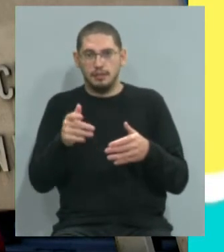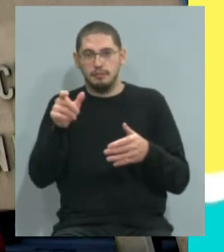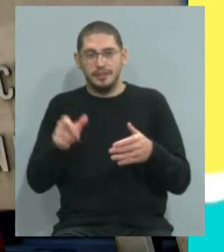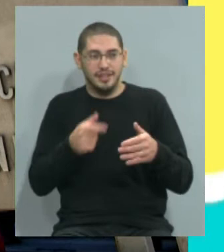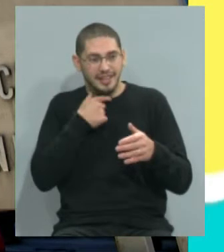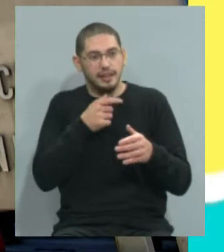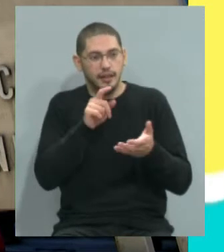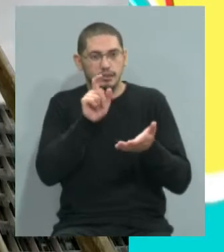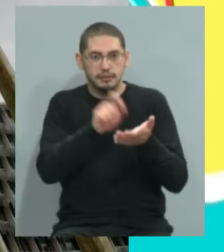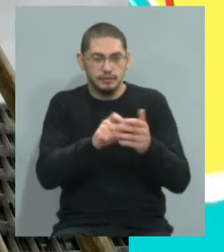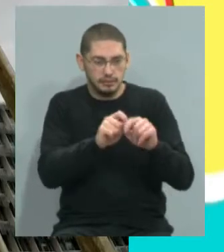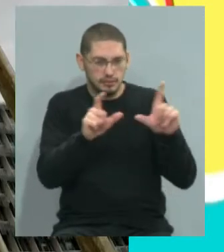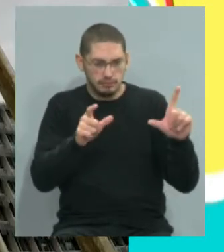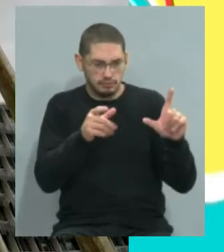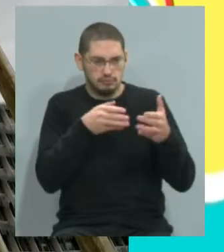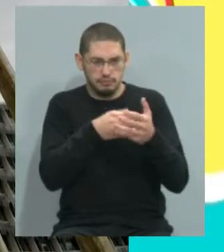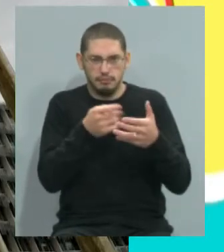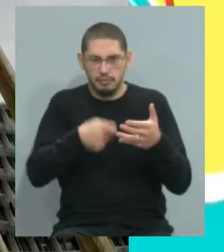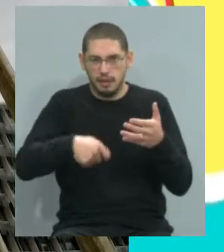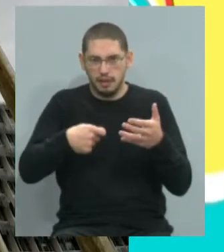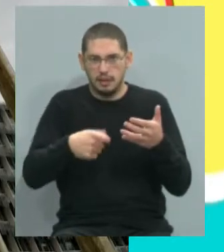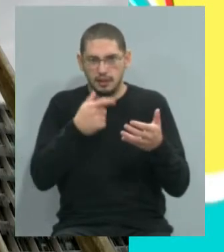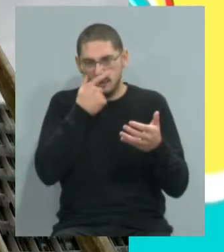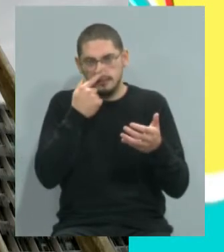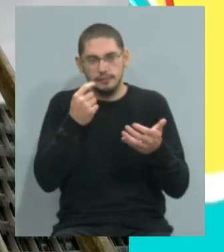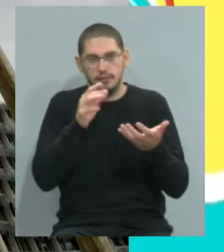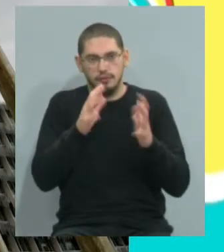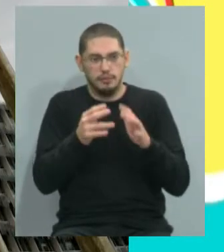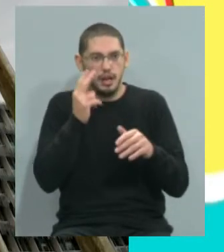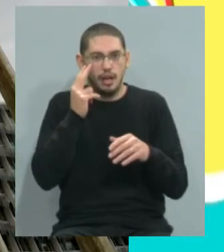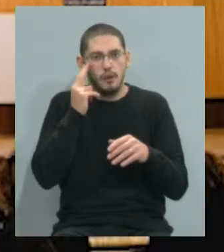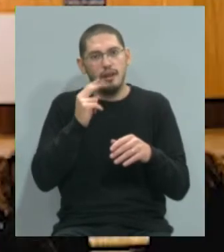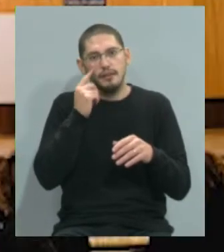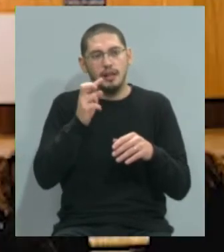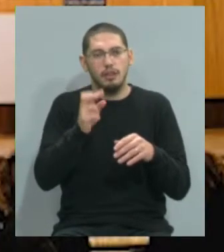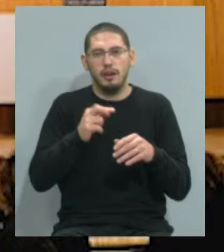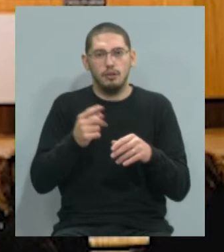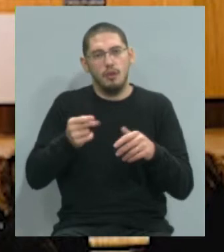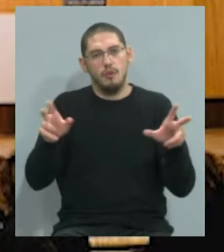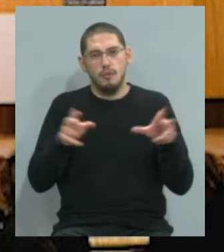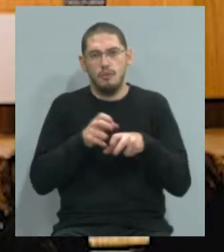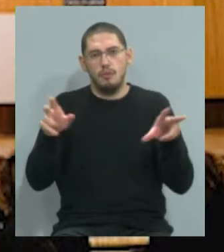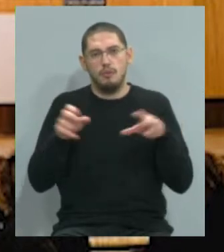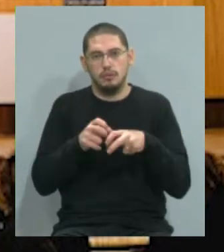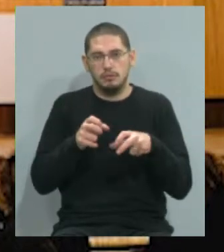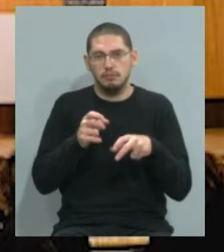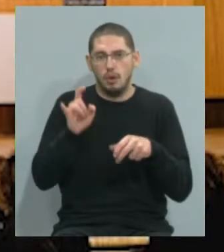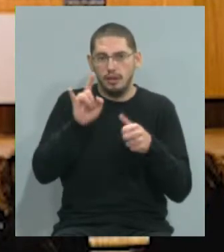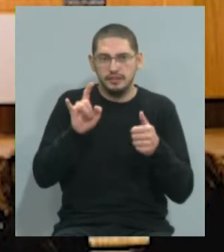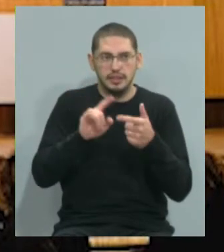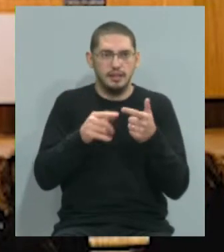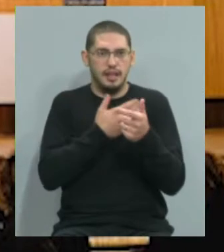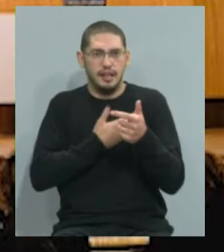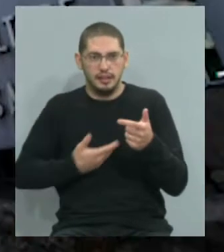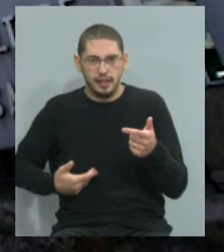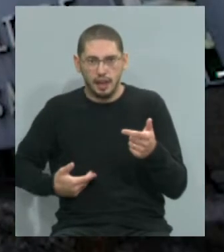artículo. ¿Qué ocurre? No se trata solo de ir sacándole $9.000 a uno al otro, sino que las universidades y los estados